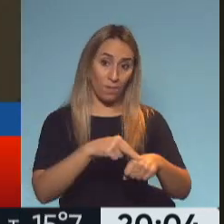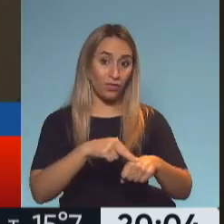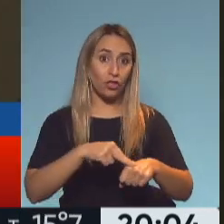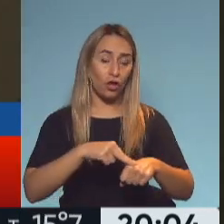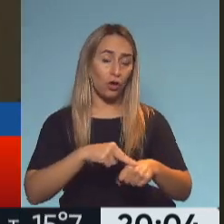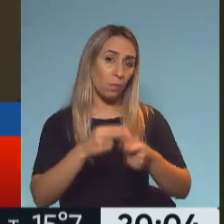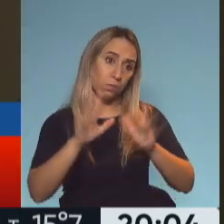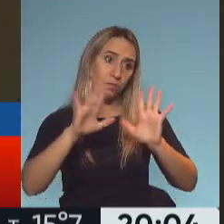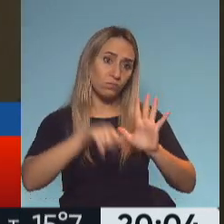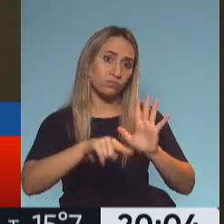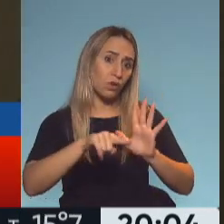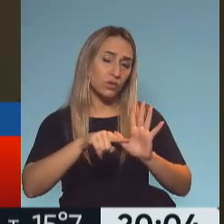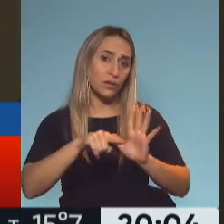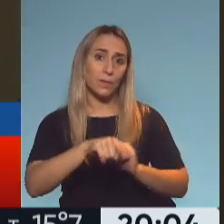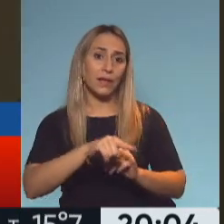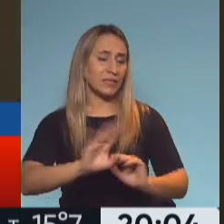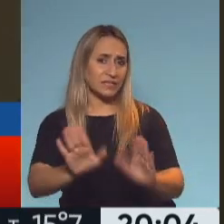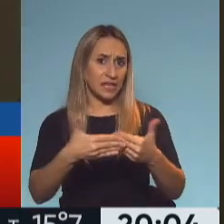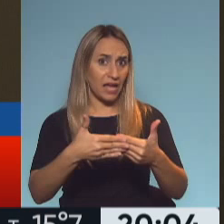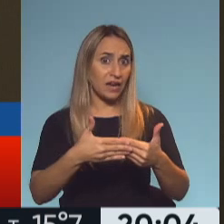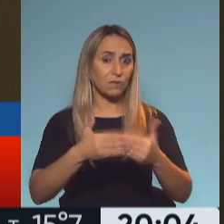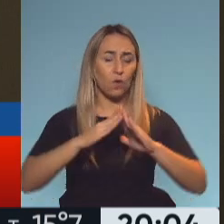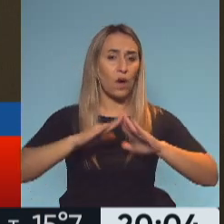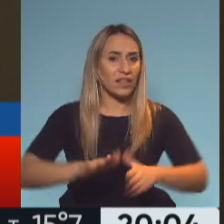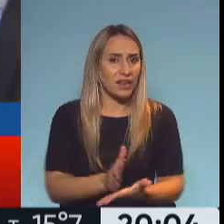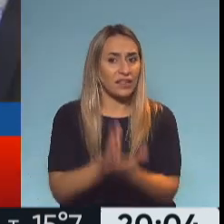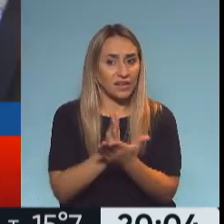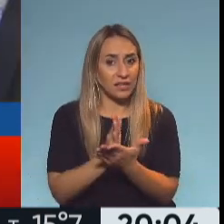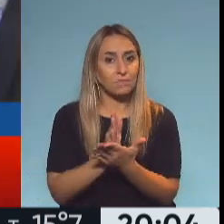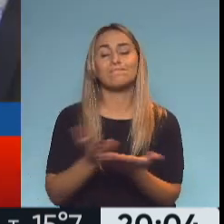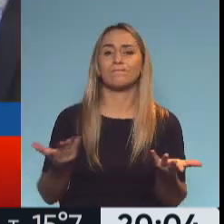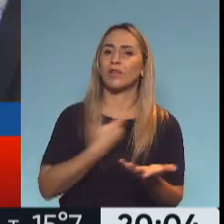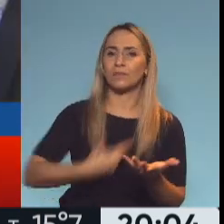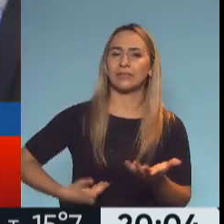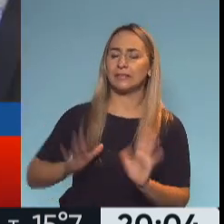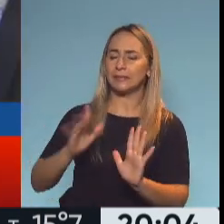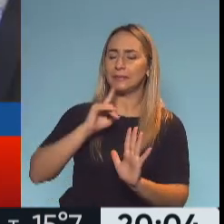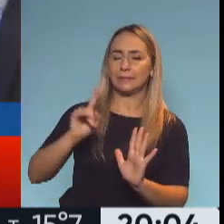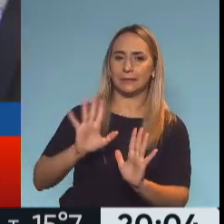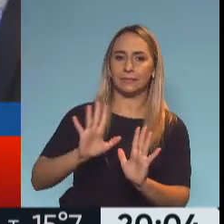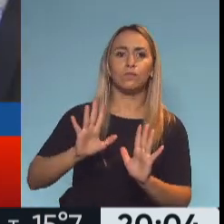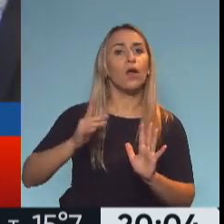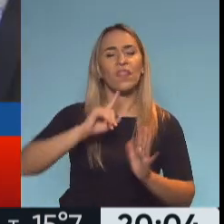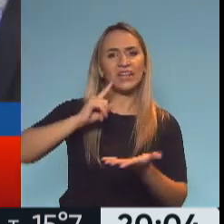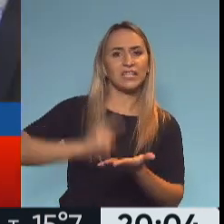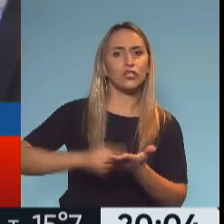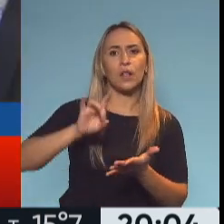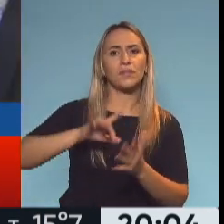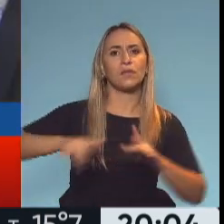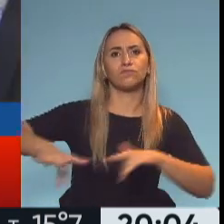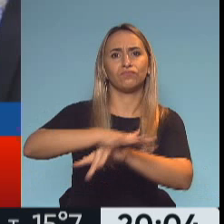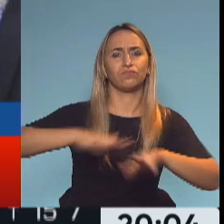posible cierre total, una cuarentena estricta que finalmente el presidente decidió restringir fuertemente la circulación y